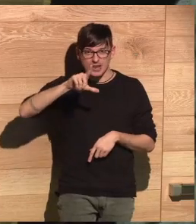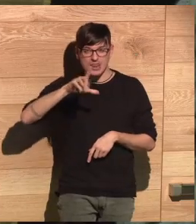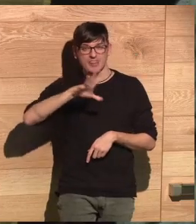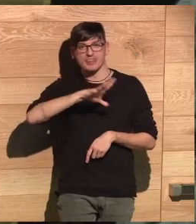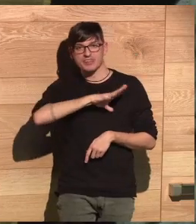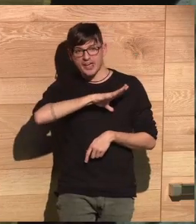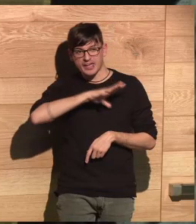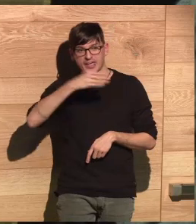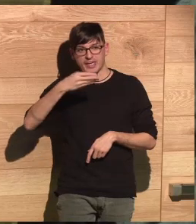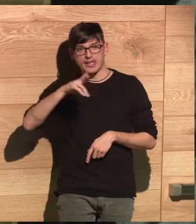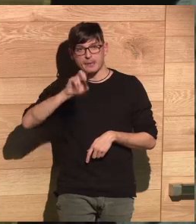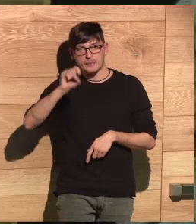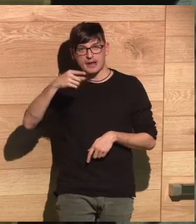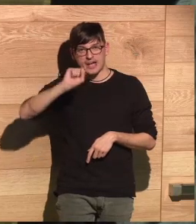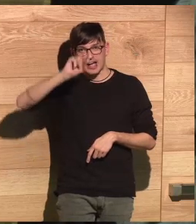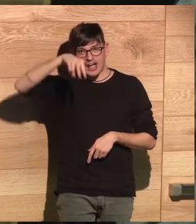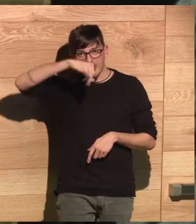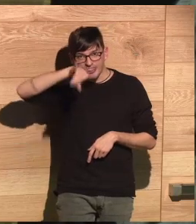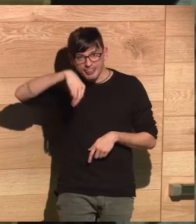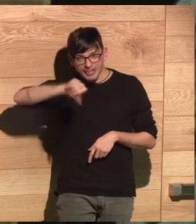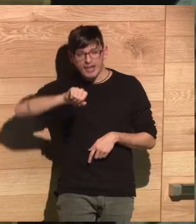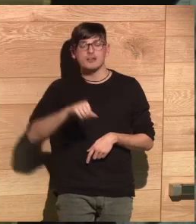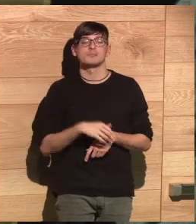segunda esposa de Fernando VII,